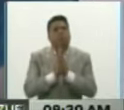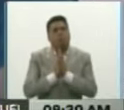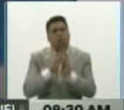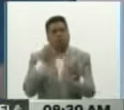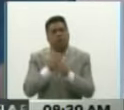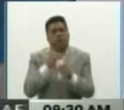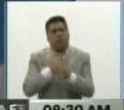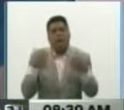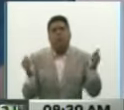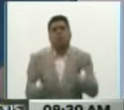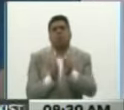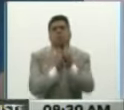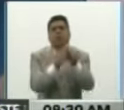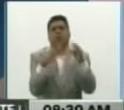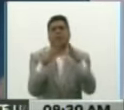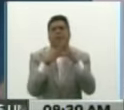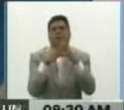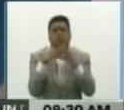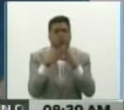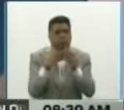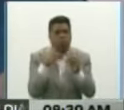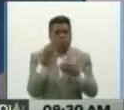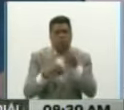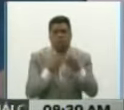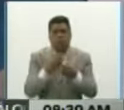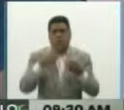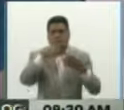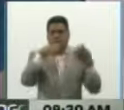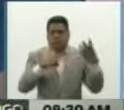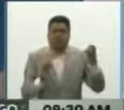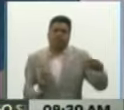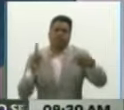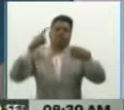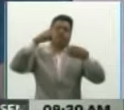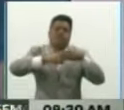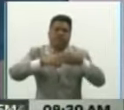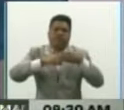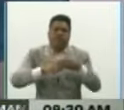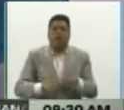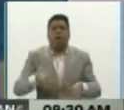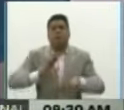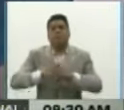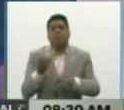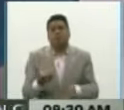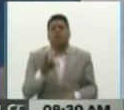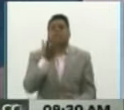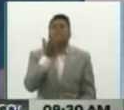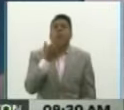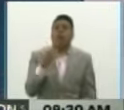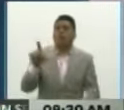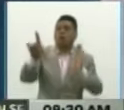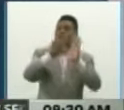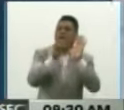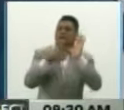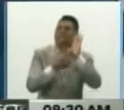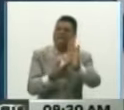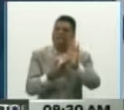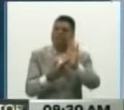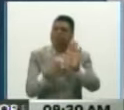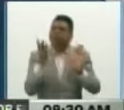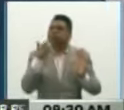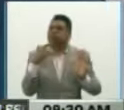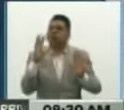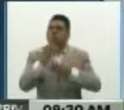siga el acompañamiento para las ejecuciones, evidentemente, estos reenganches. Porque si el señor está haciendo violación de la Ley Orgánica del Trabajo, pues